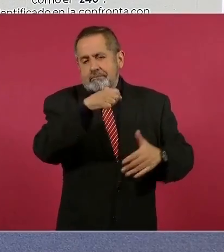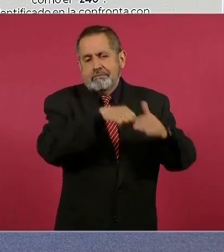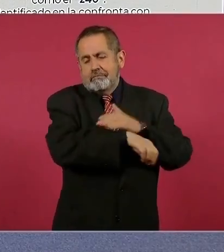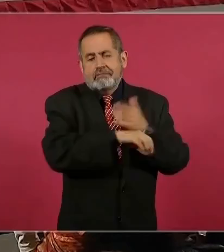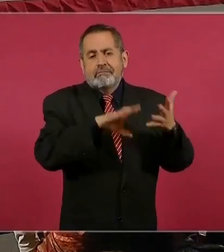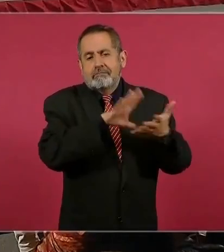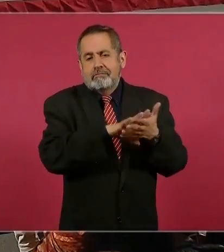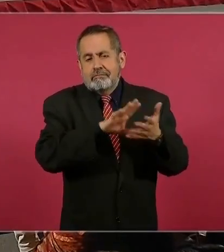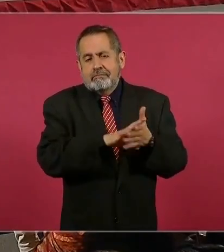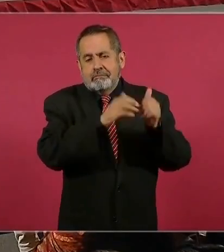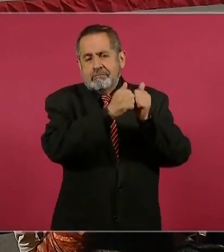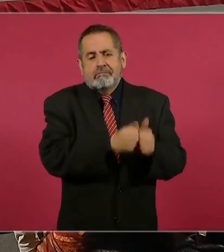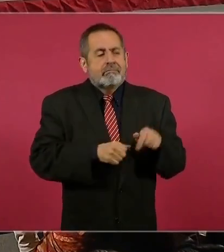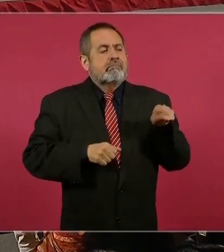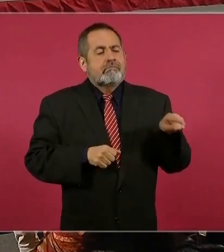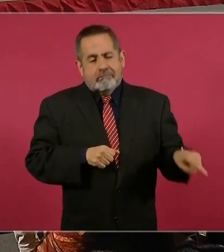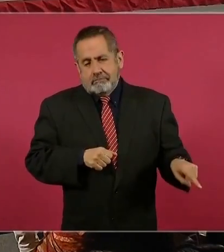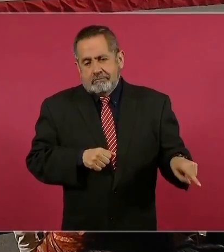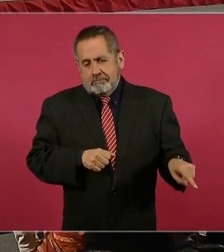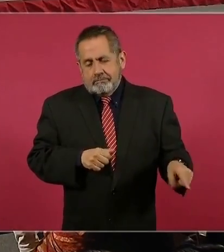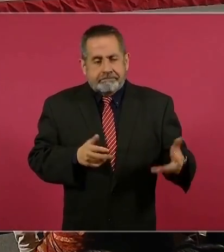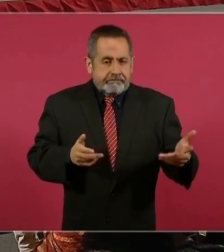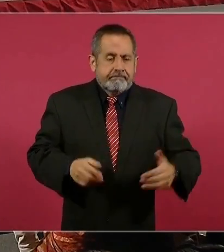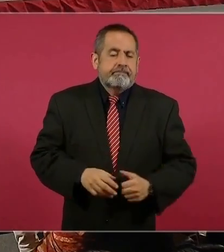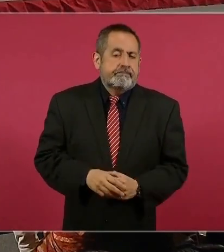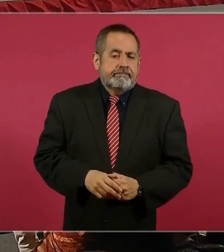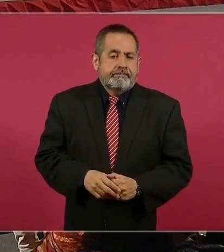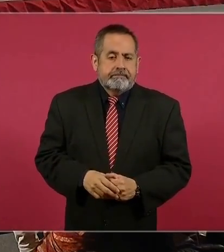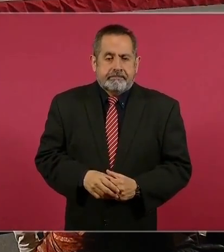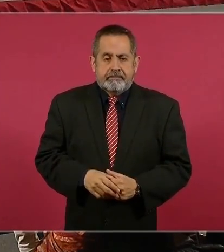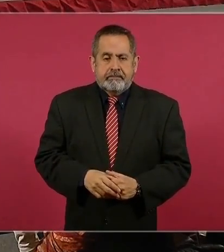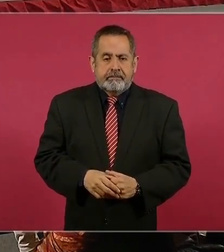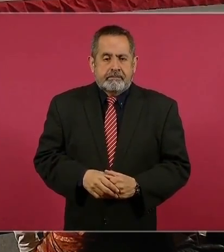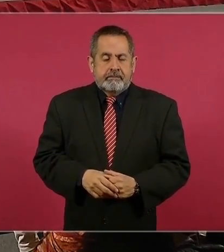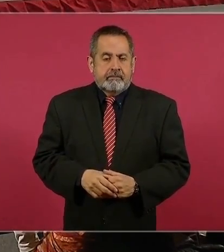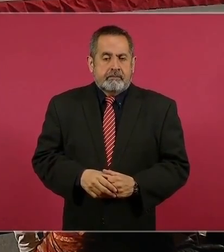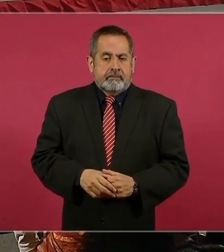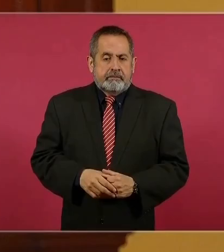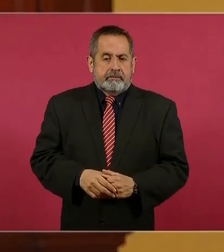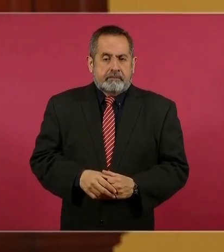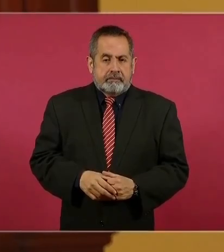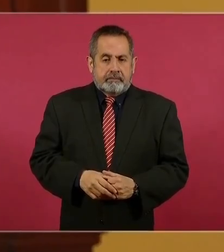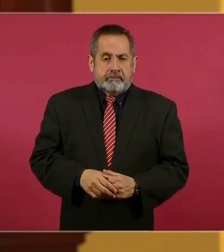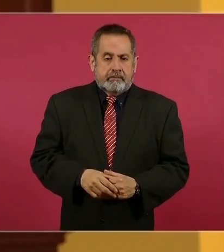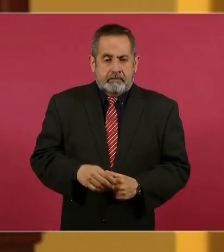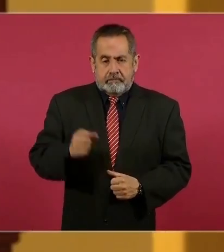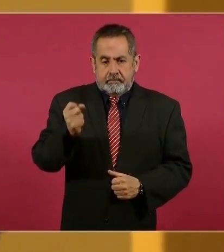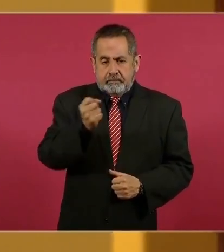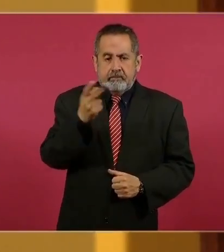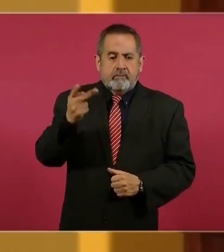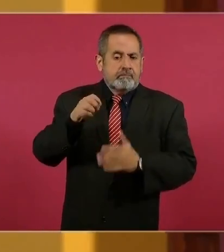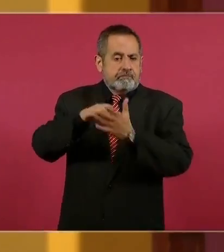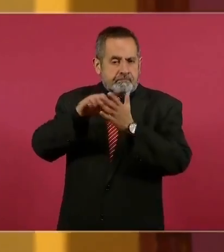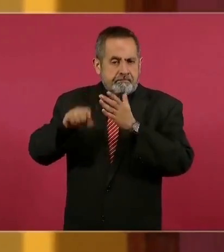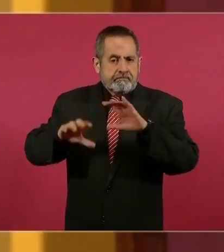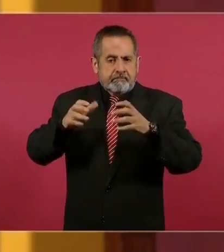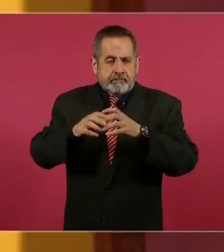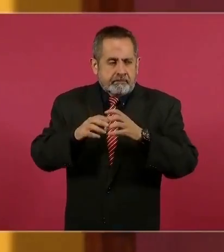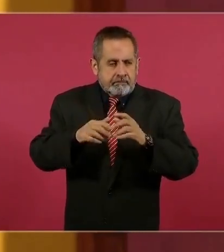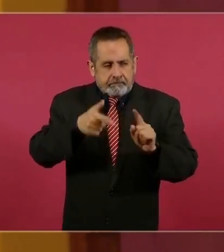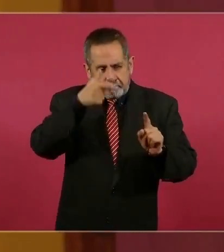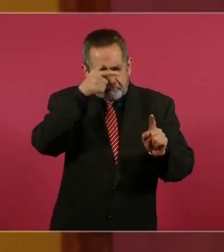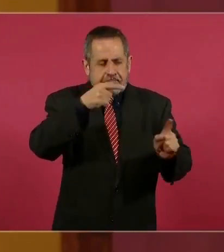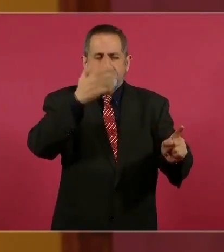recluida en uno de los penales de alta seguridad. Adelante. Y luego algunos ejemplos de personas